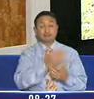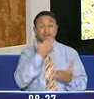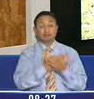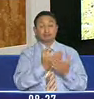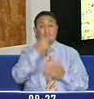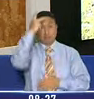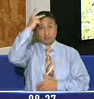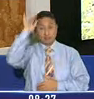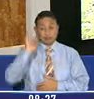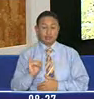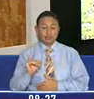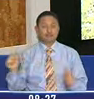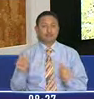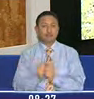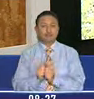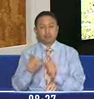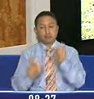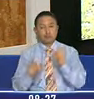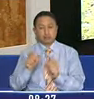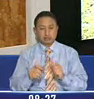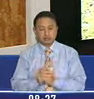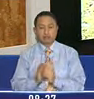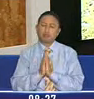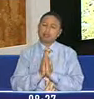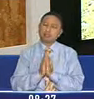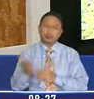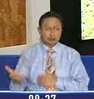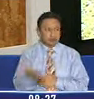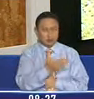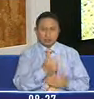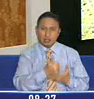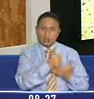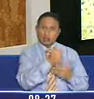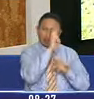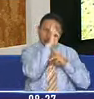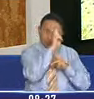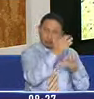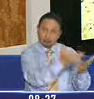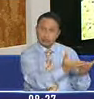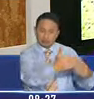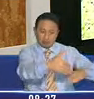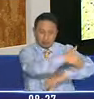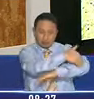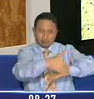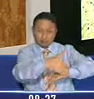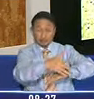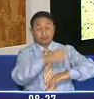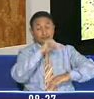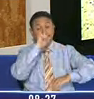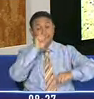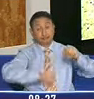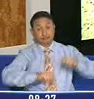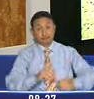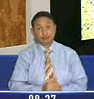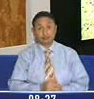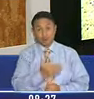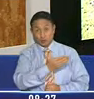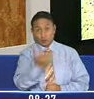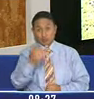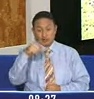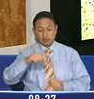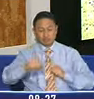la gente, con los vecinos, con los moradores que piden trabajo, que les den dignidad a la vía. La vía está en muy malas condiciones. Para ustedes,